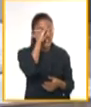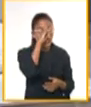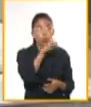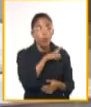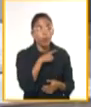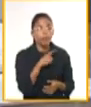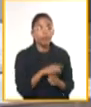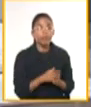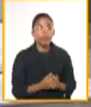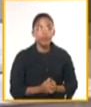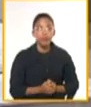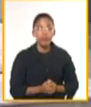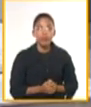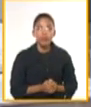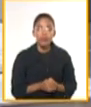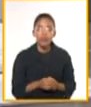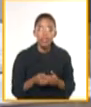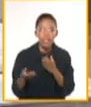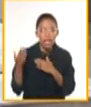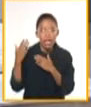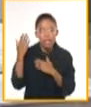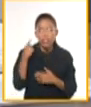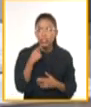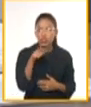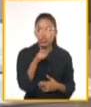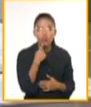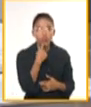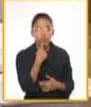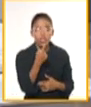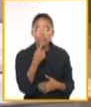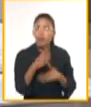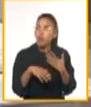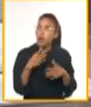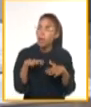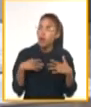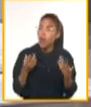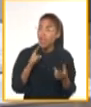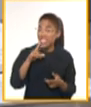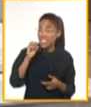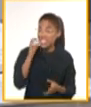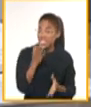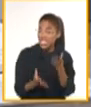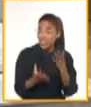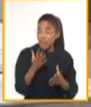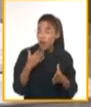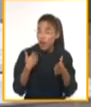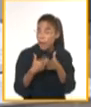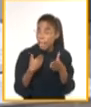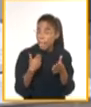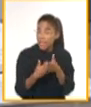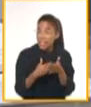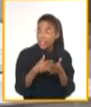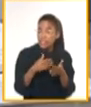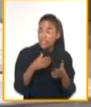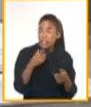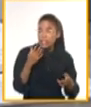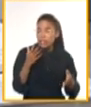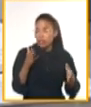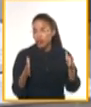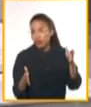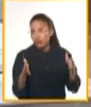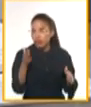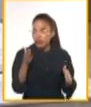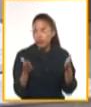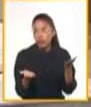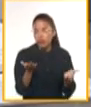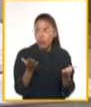Hemos dicho en otras veces que uno de los problemas que hoy presentamos es que Cienfuegos, que es un poco la unidad, podemos decir que sirve de equilibrio, el sistema está